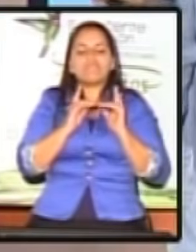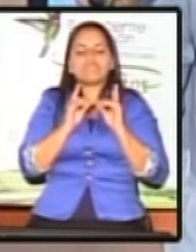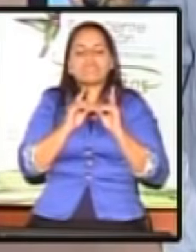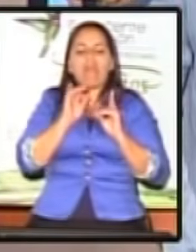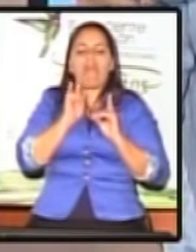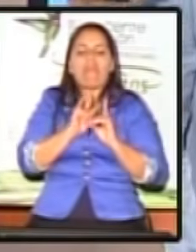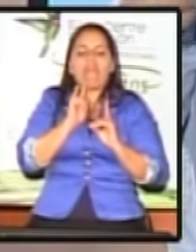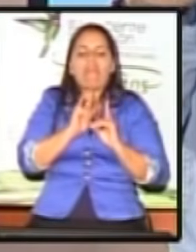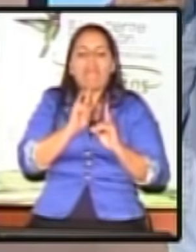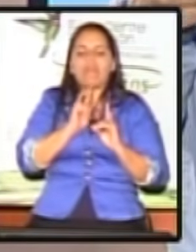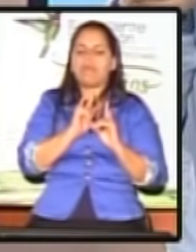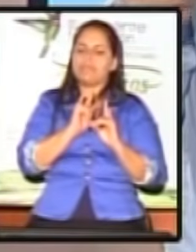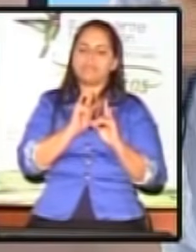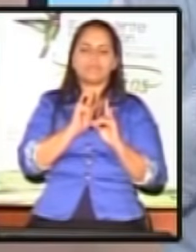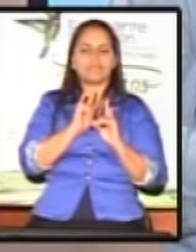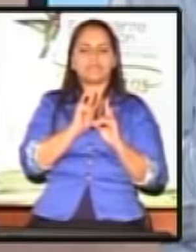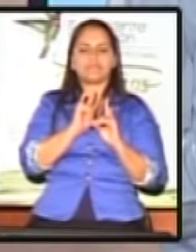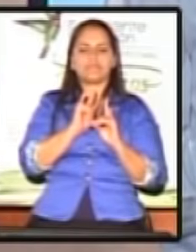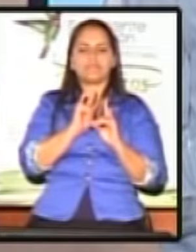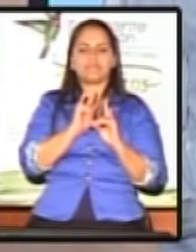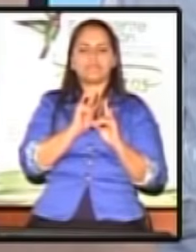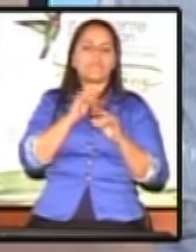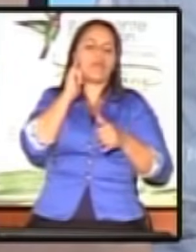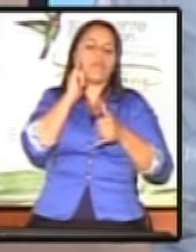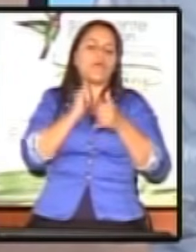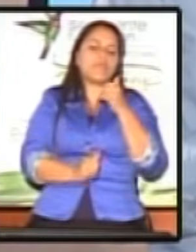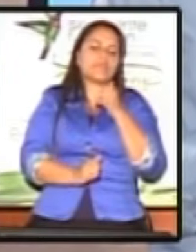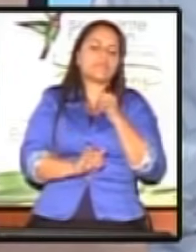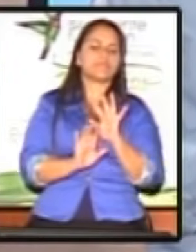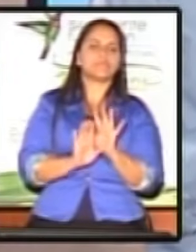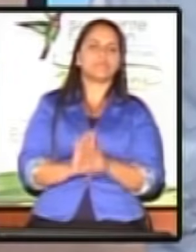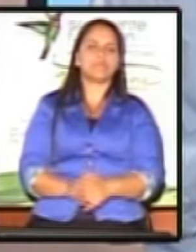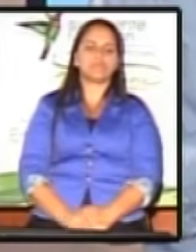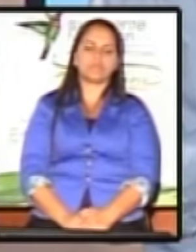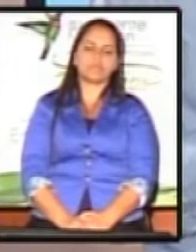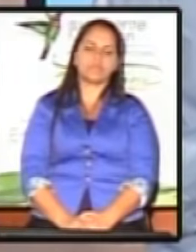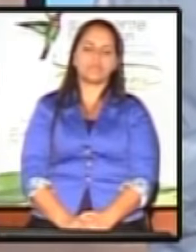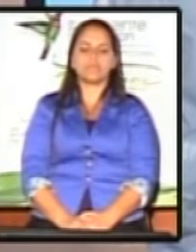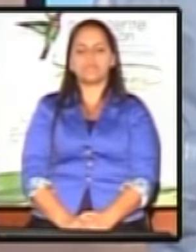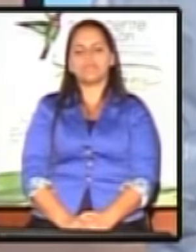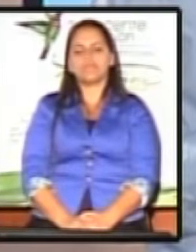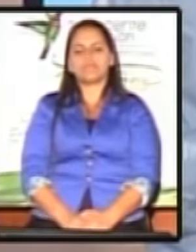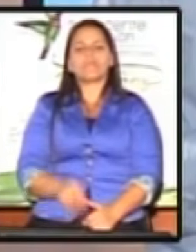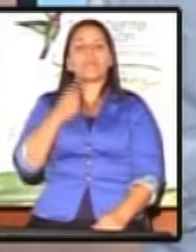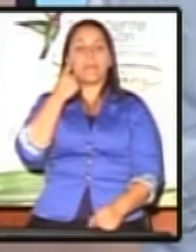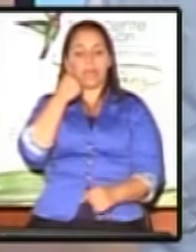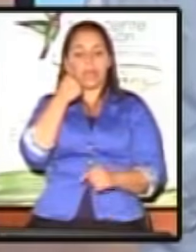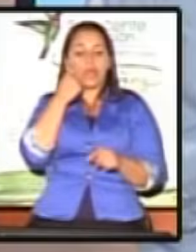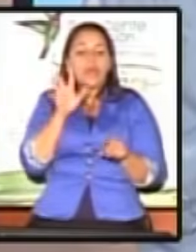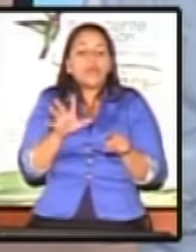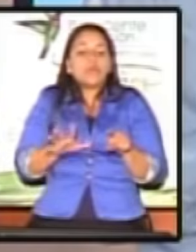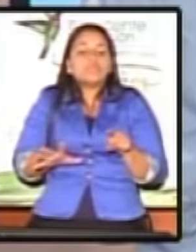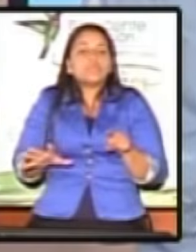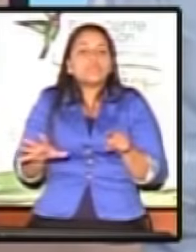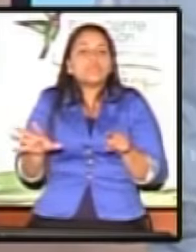la postración, el postre. La idea es, le tememos todos. Yo creo que muy